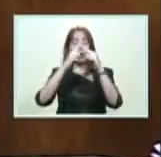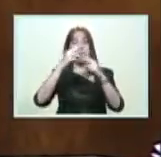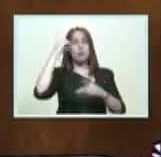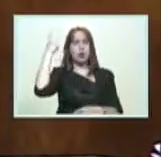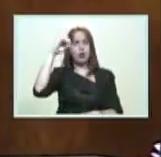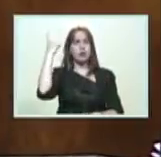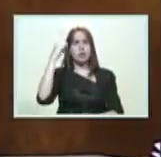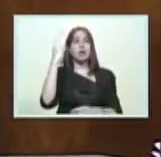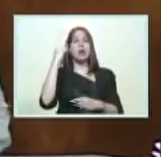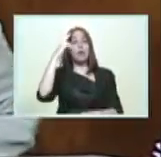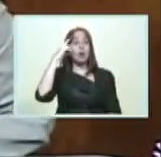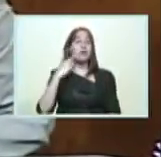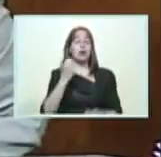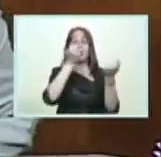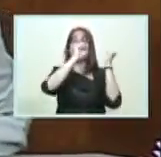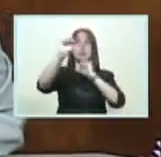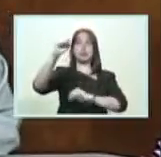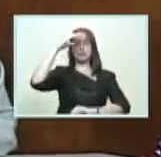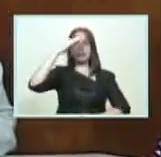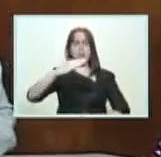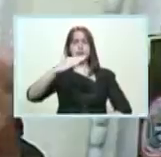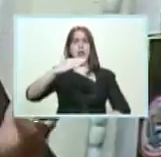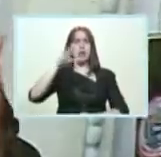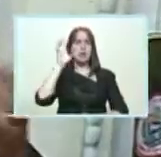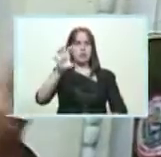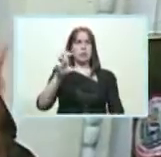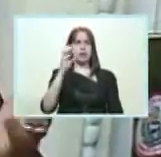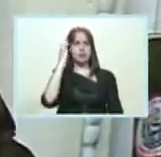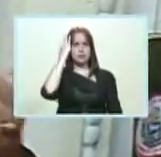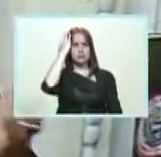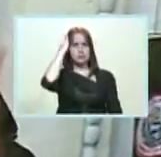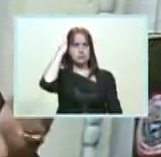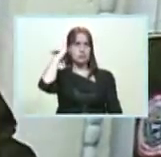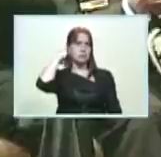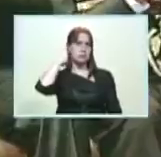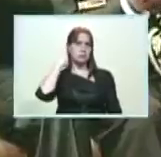en defensa integral de la nación.